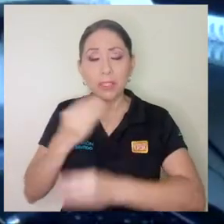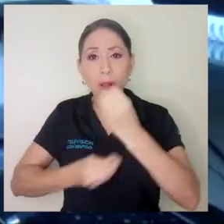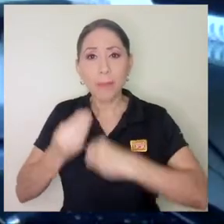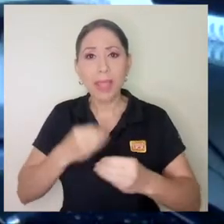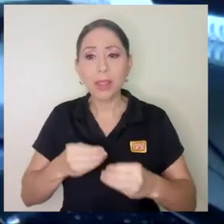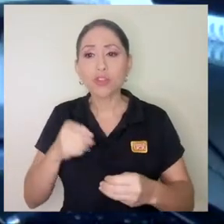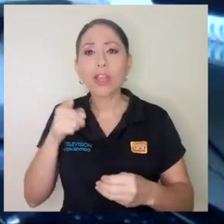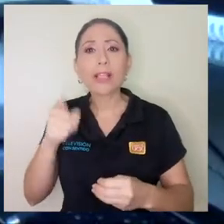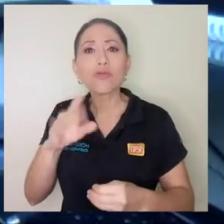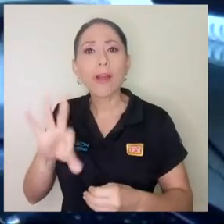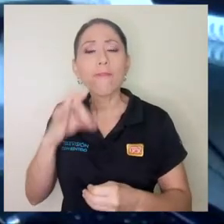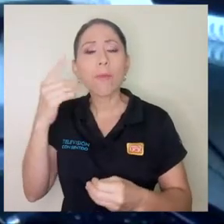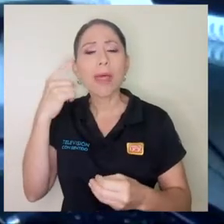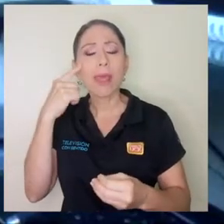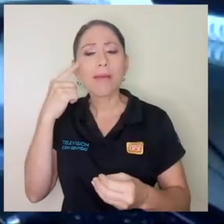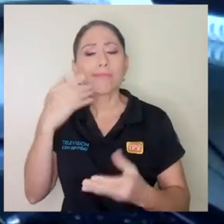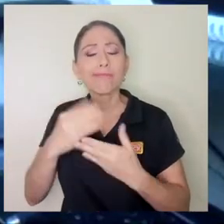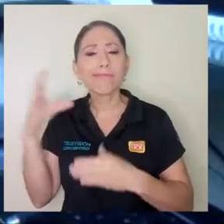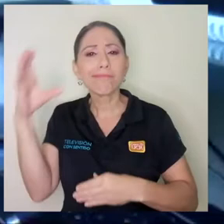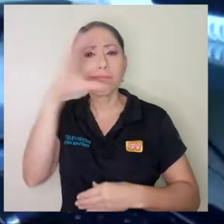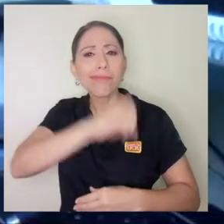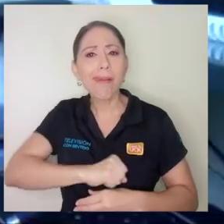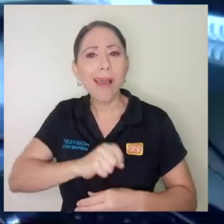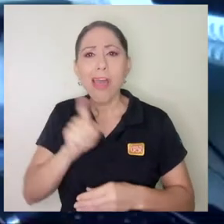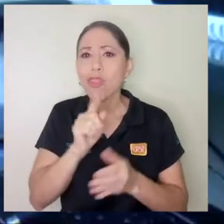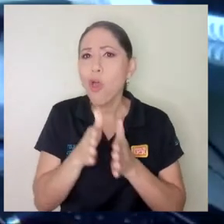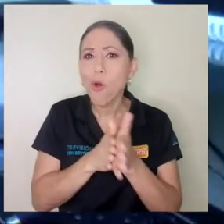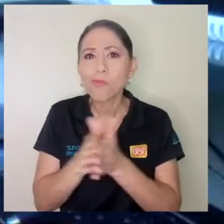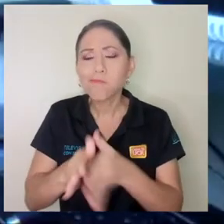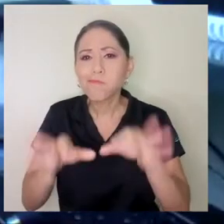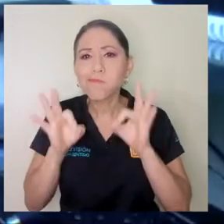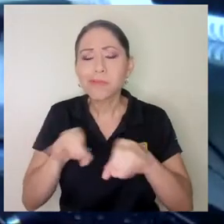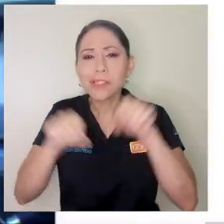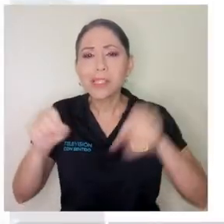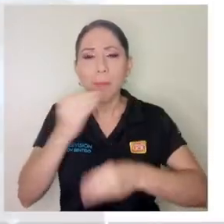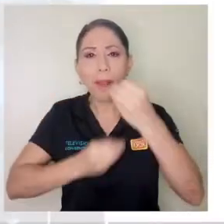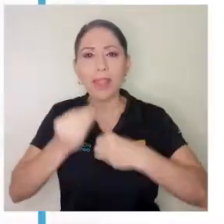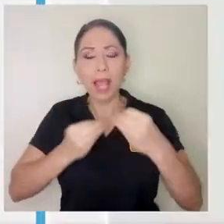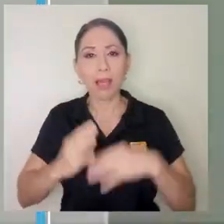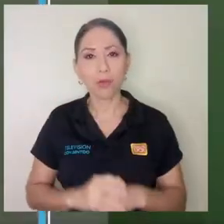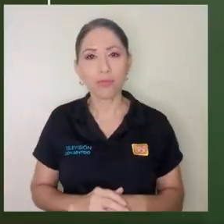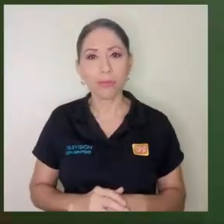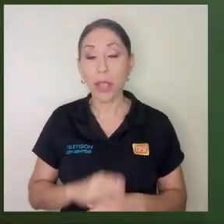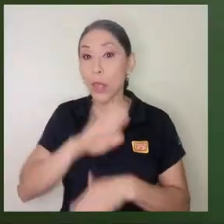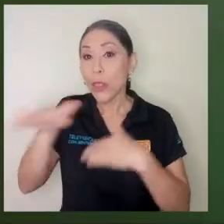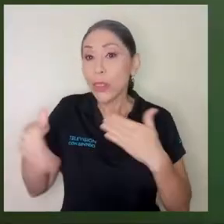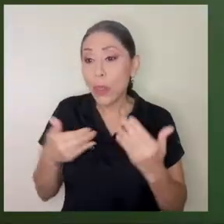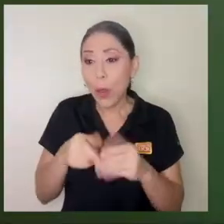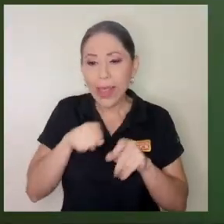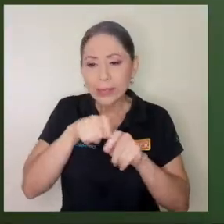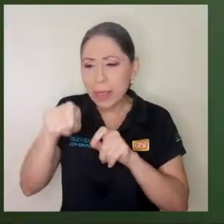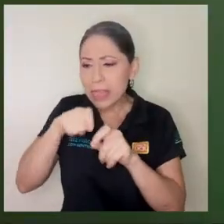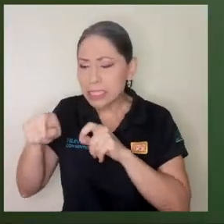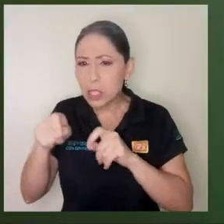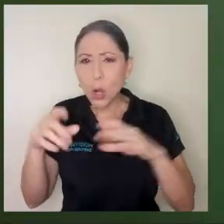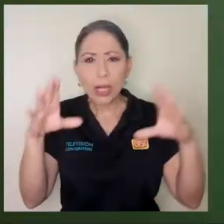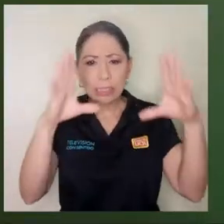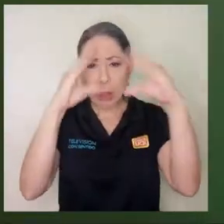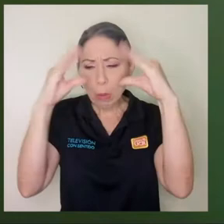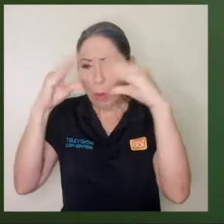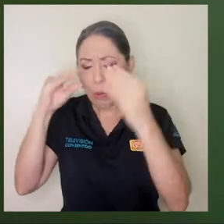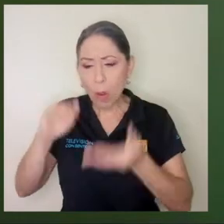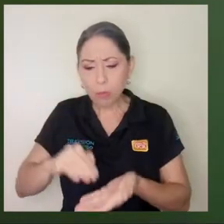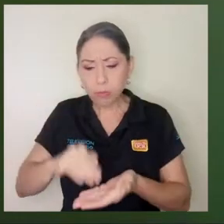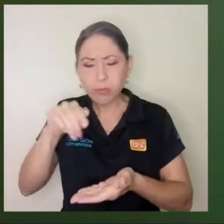como quien dice, un síntoma de la ineficiencia en el sistema alimentario. Justamente, pues todas las mediciones y todo, su razón de